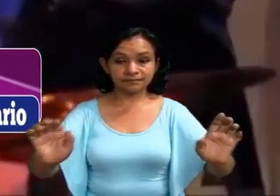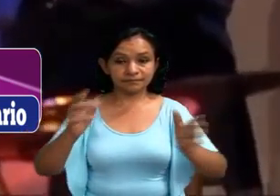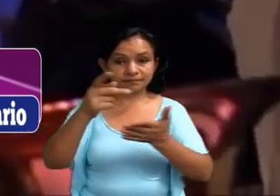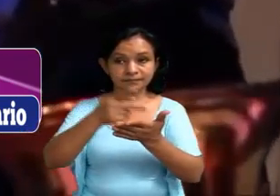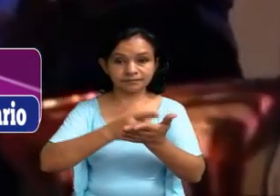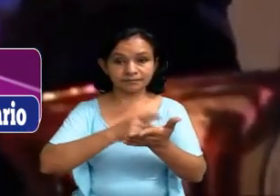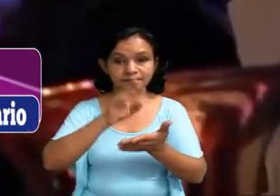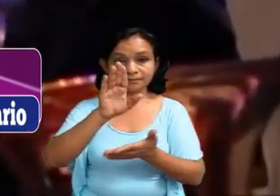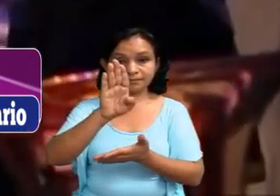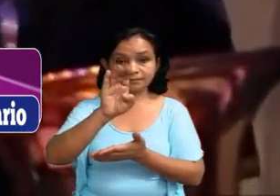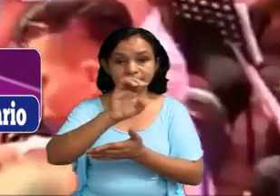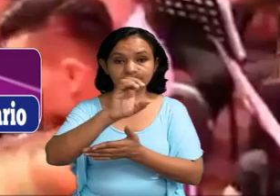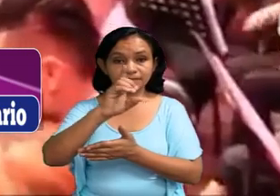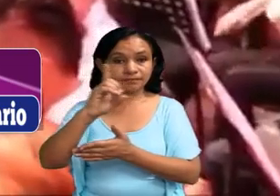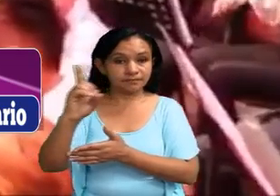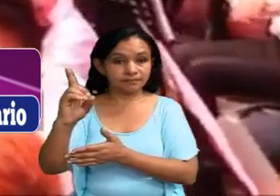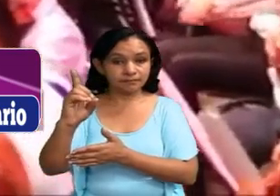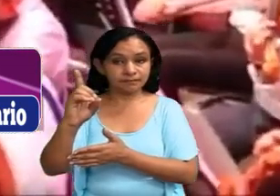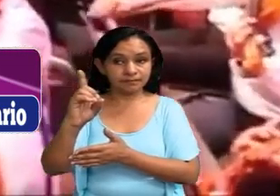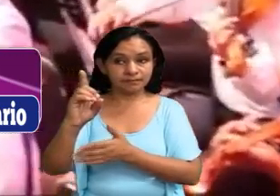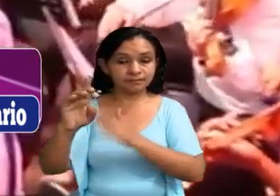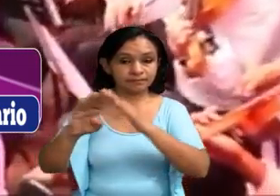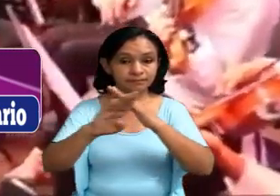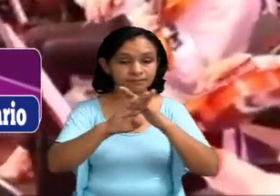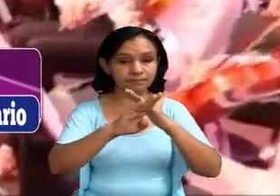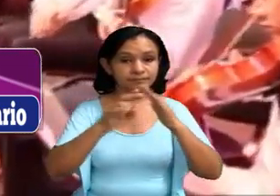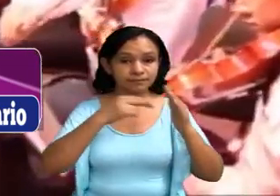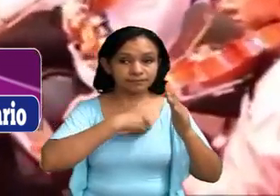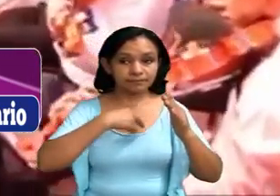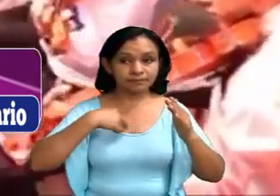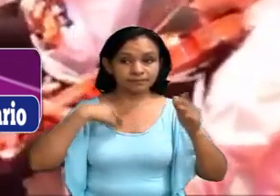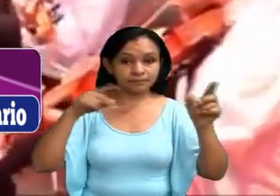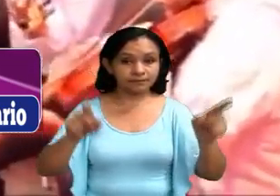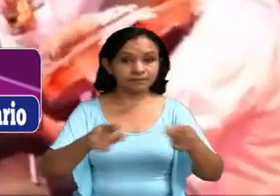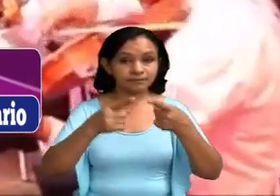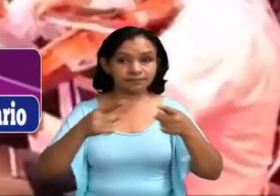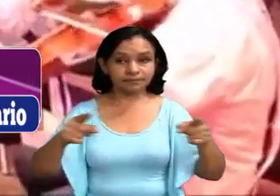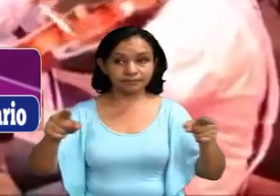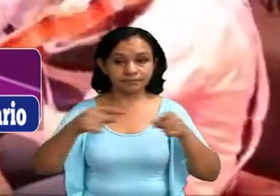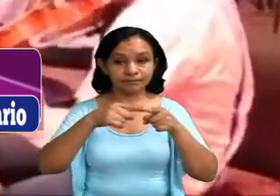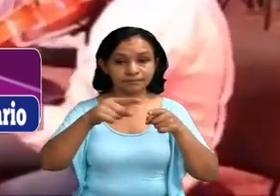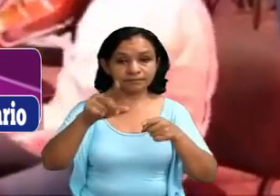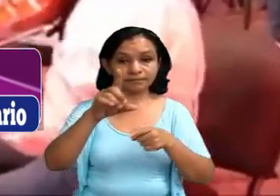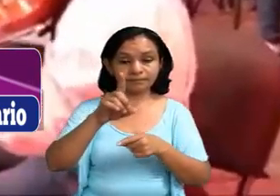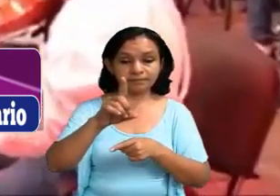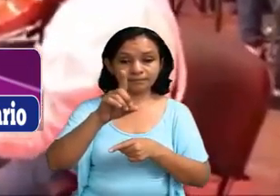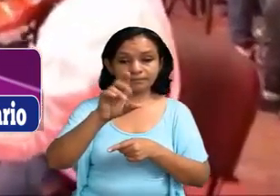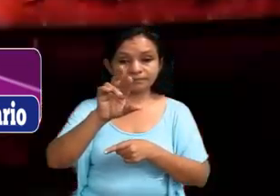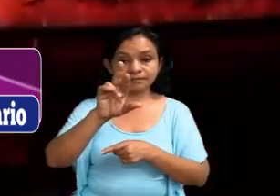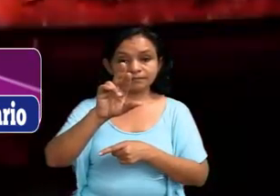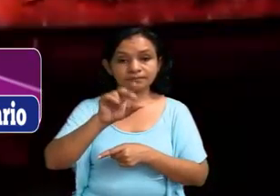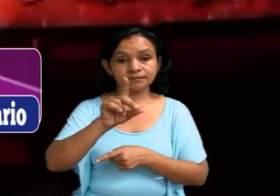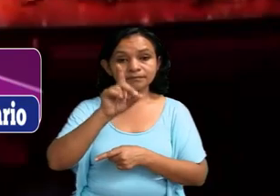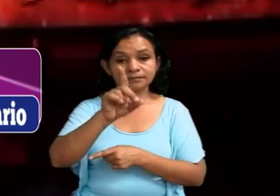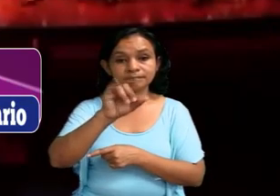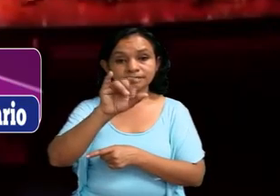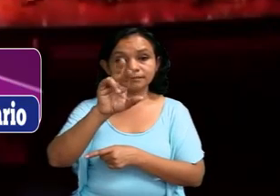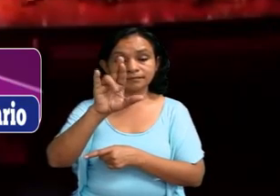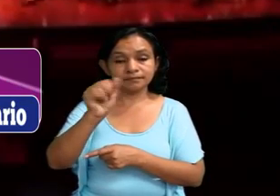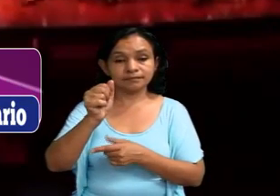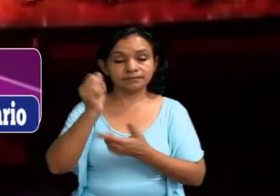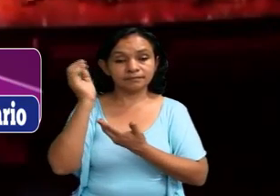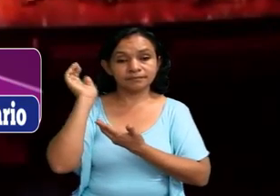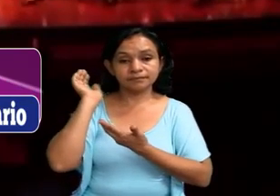BID, de la prevención de la violencia a través de la música, en el municipio de Diriá, porque tenemos en Diriá, San Marcos,